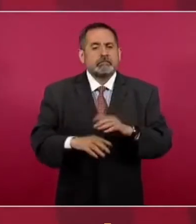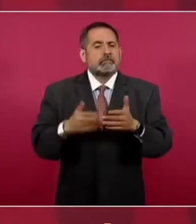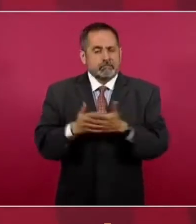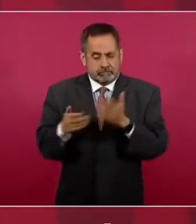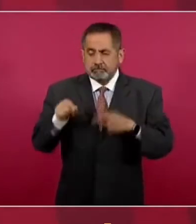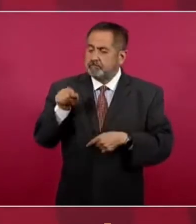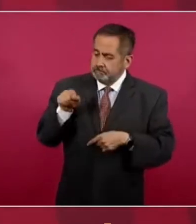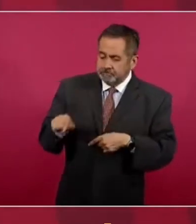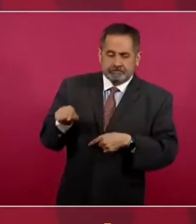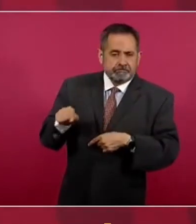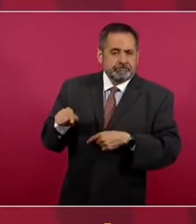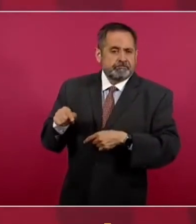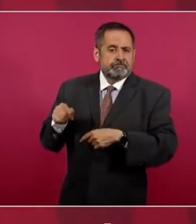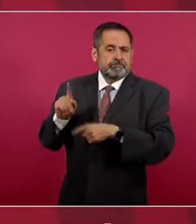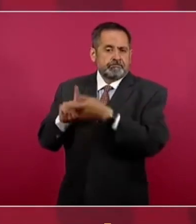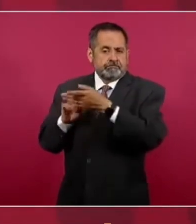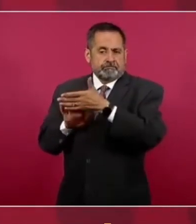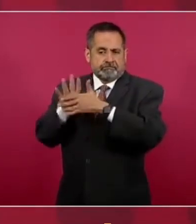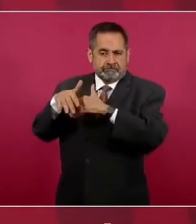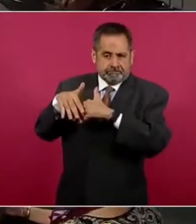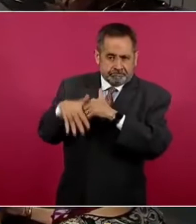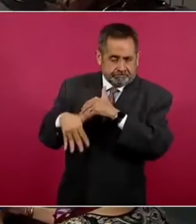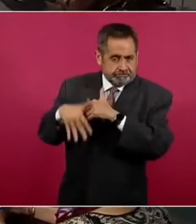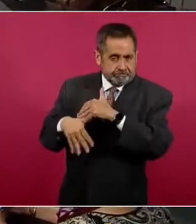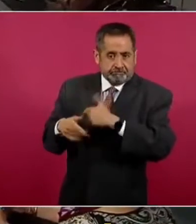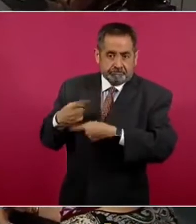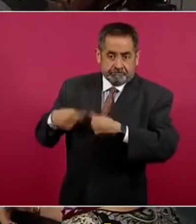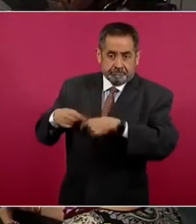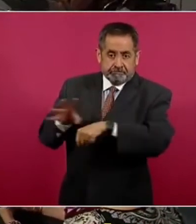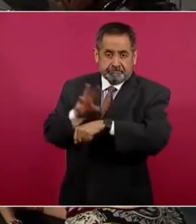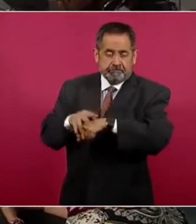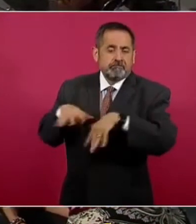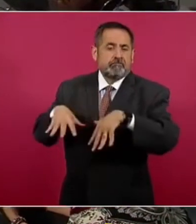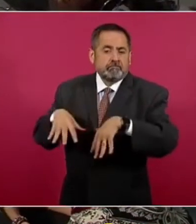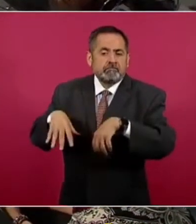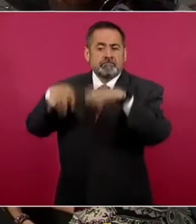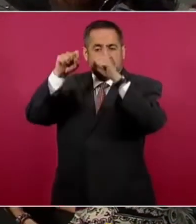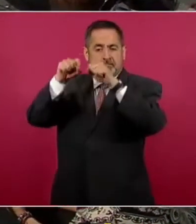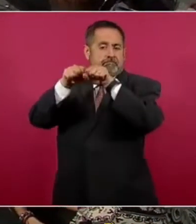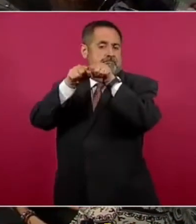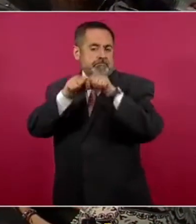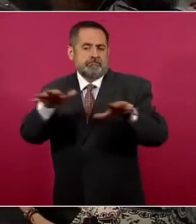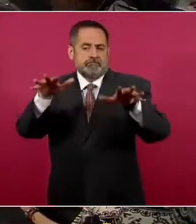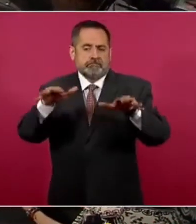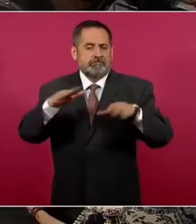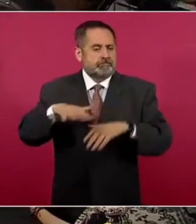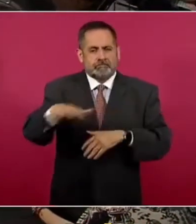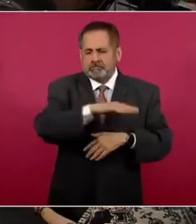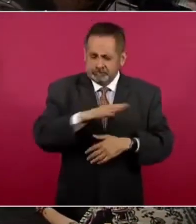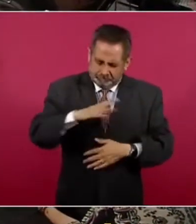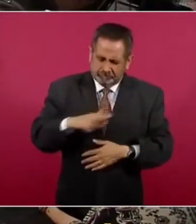ahora van a tener despacho las hidroeléctricas, de la Comisión Federal de Electricidad, que son